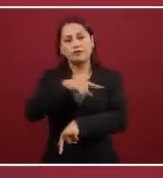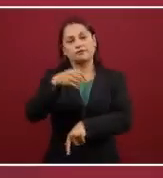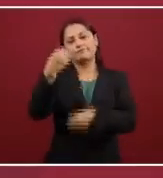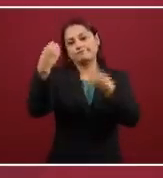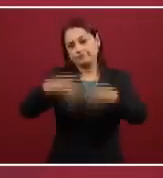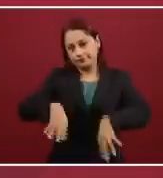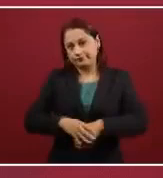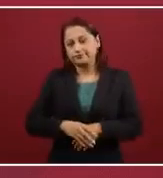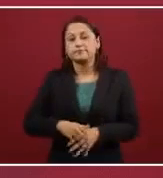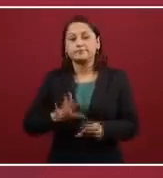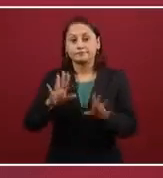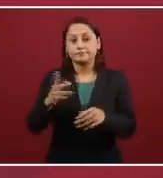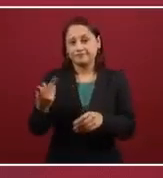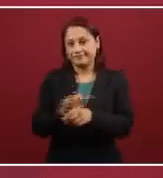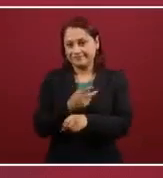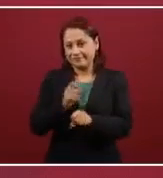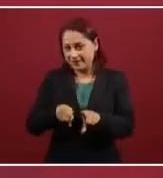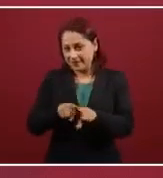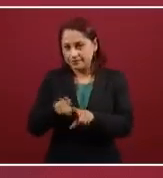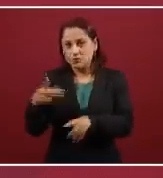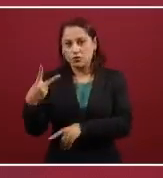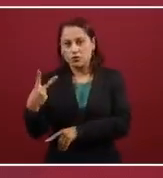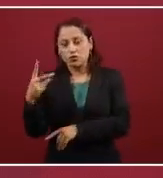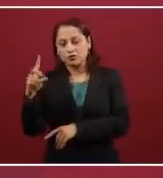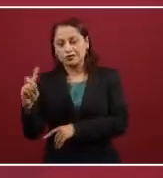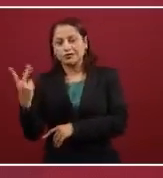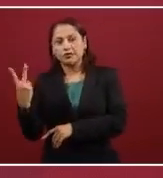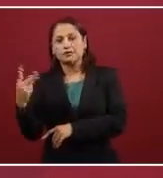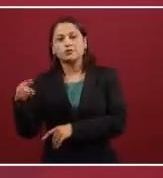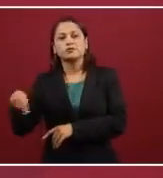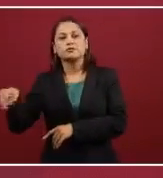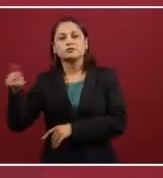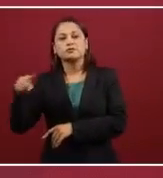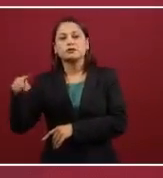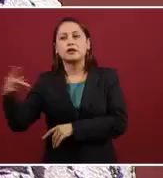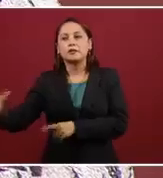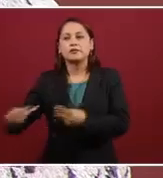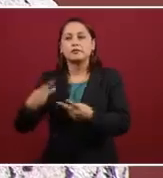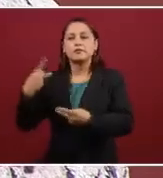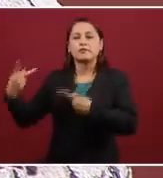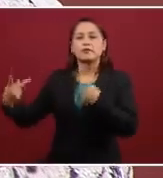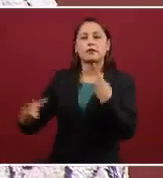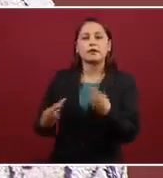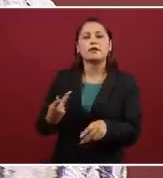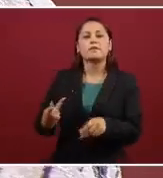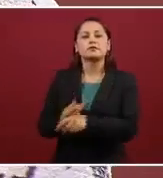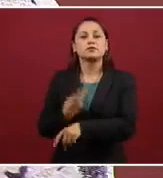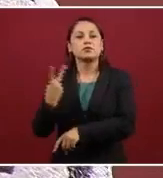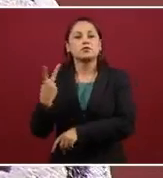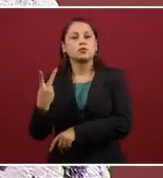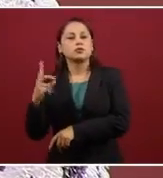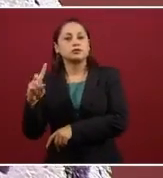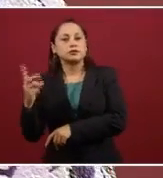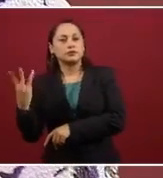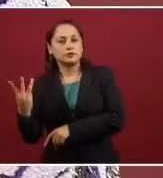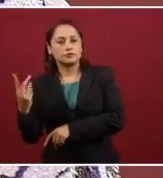232? En 232 todo el mundo me preguntaba, secretaria, ¿cuándo nos va a decir qué va a hacer en 232? Pues